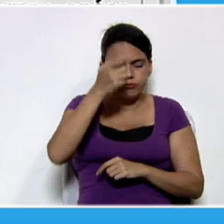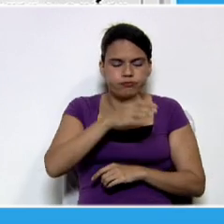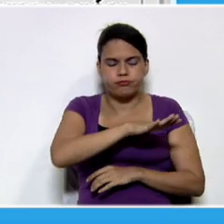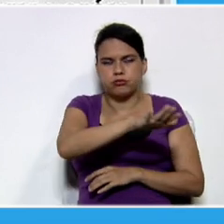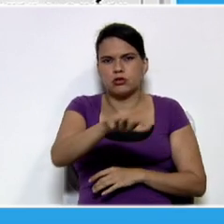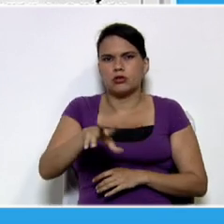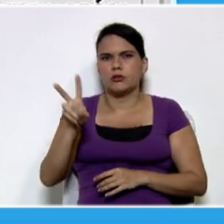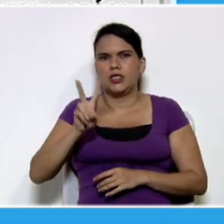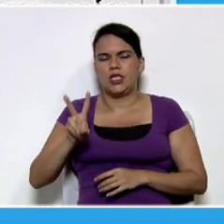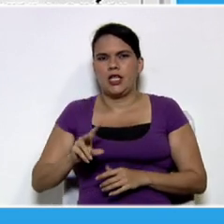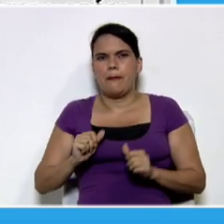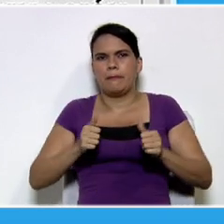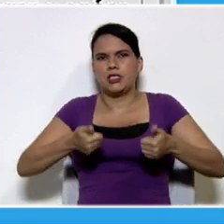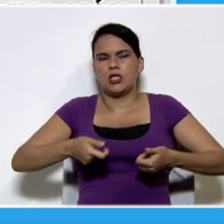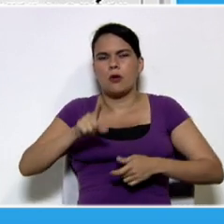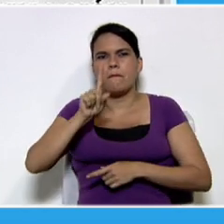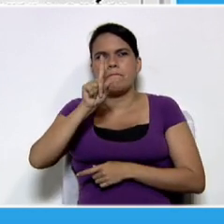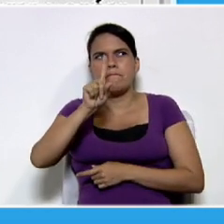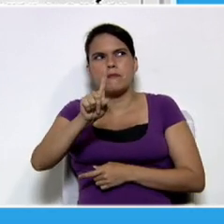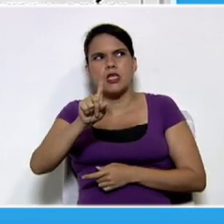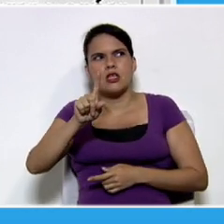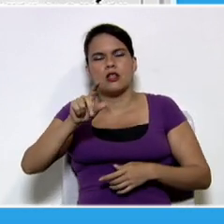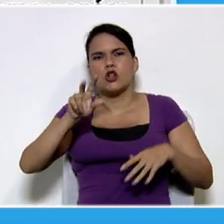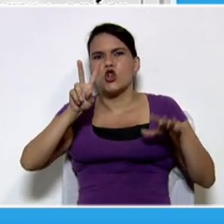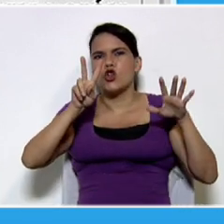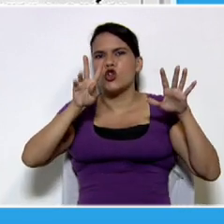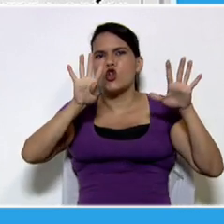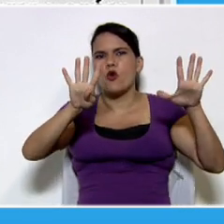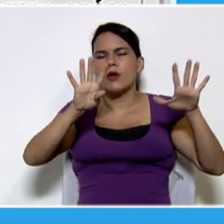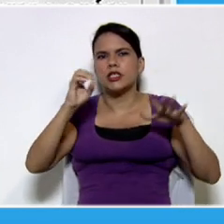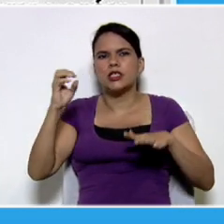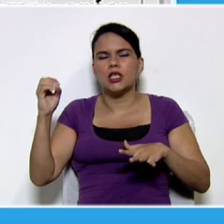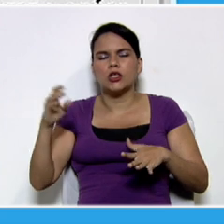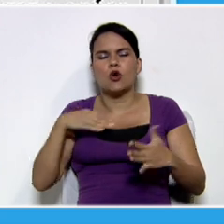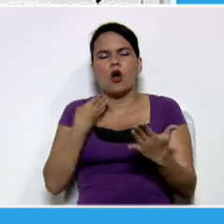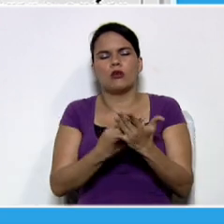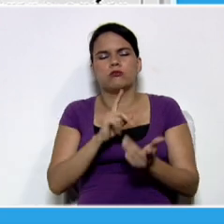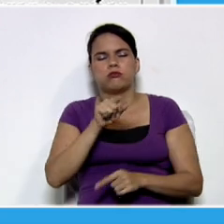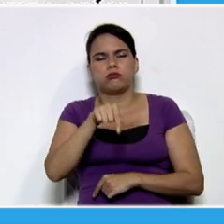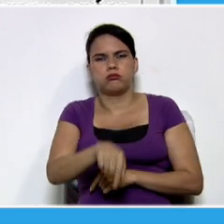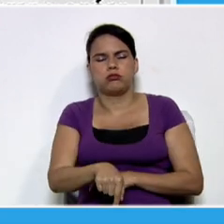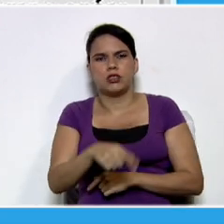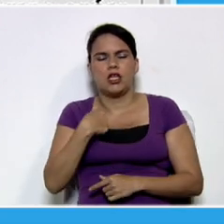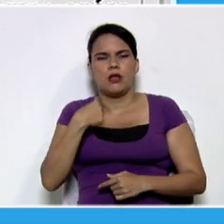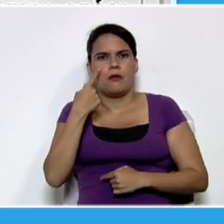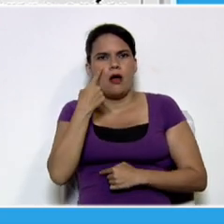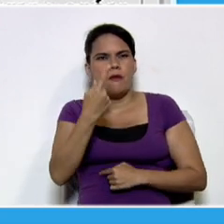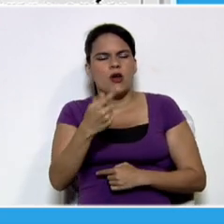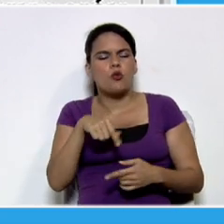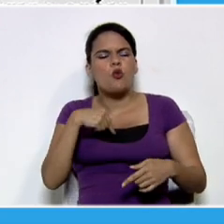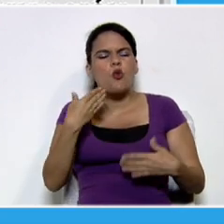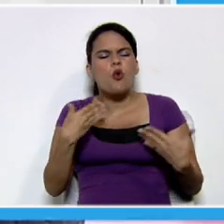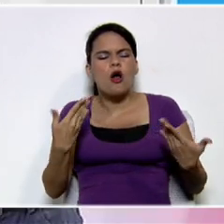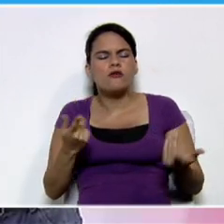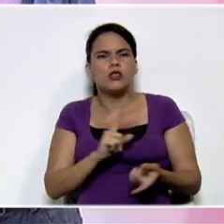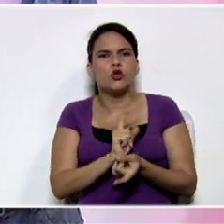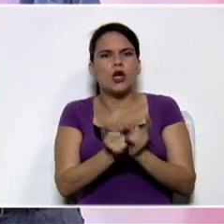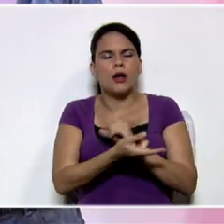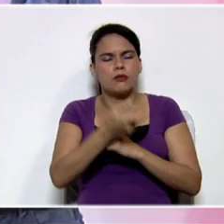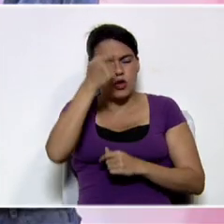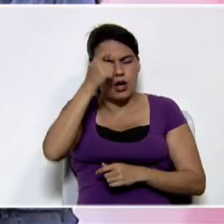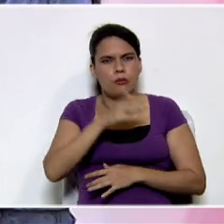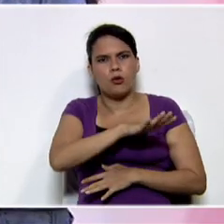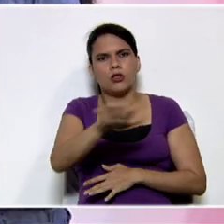año 1900 hasta la actualidad. Y allí vas a visualizar cuál fue esa evolución real de la